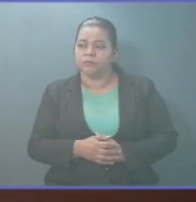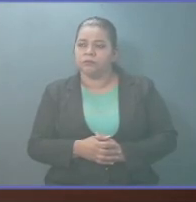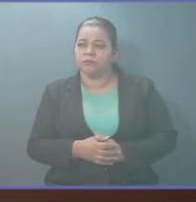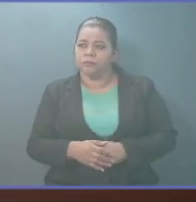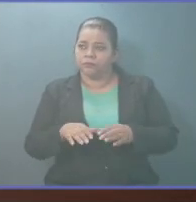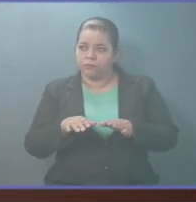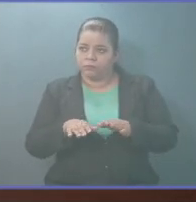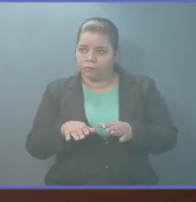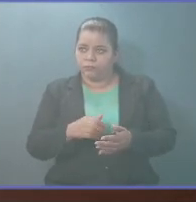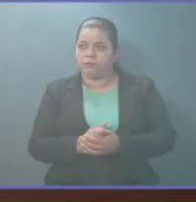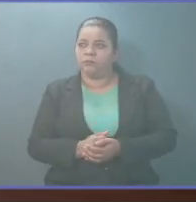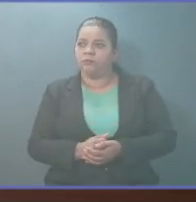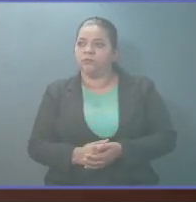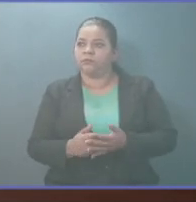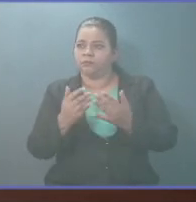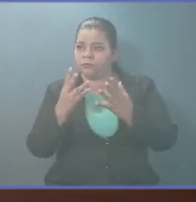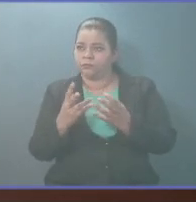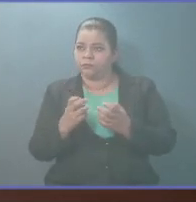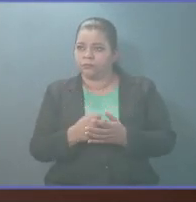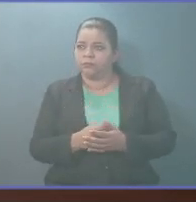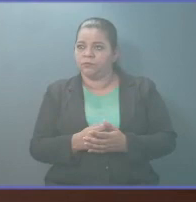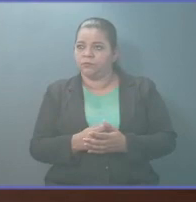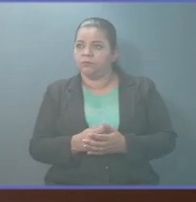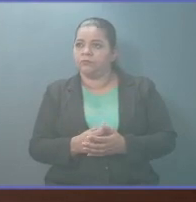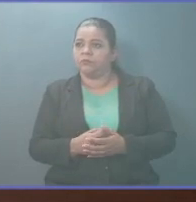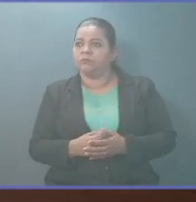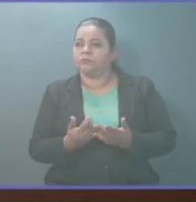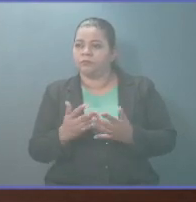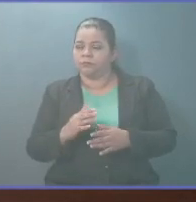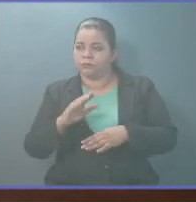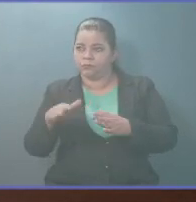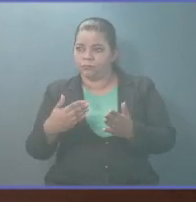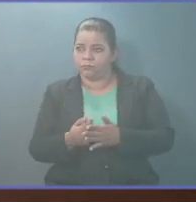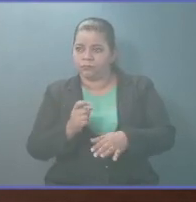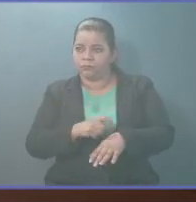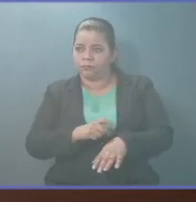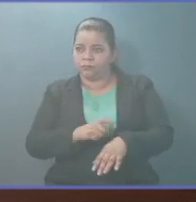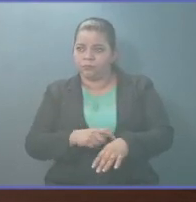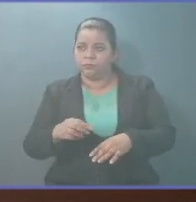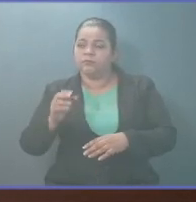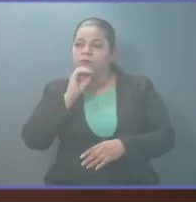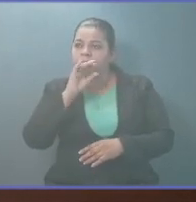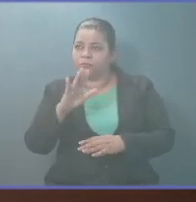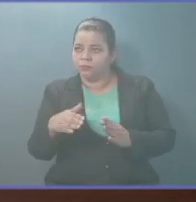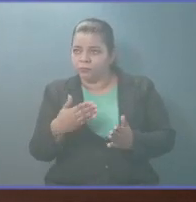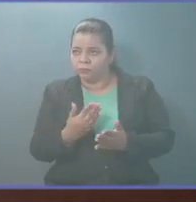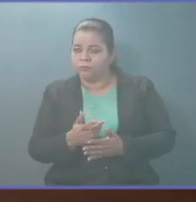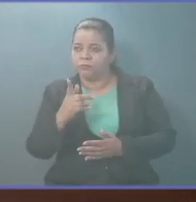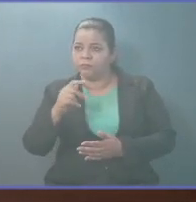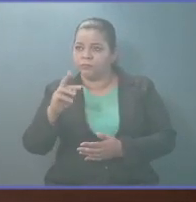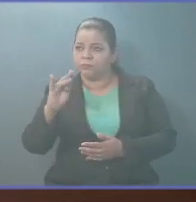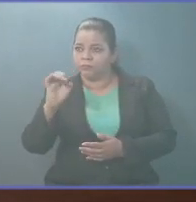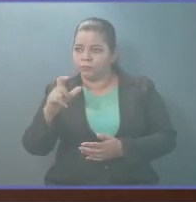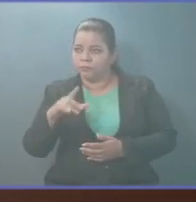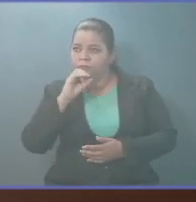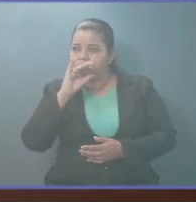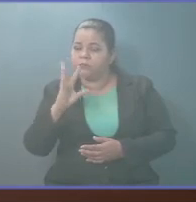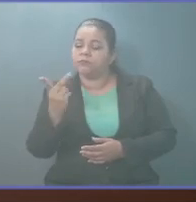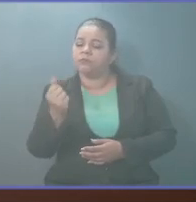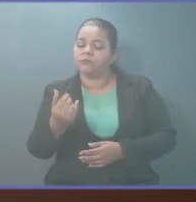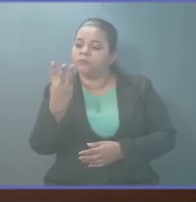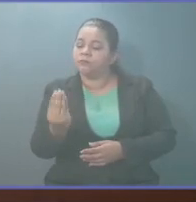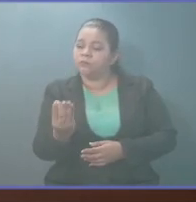Gracias. Fase de investigación. Vencido el plazo y recibida o no la respuesta del denunciado, el tribunal dispondrá de 10 días hábiles